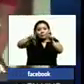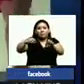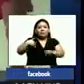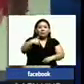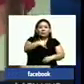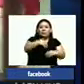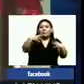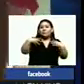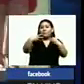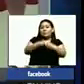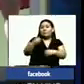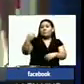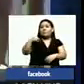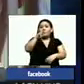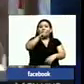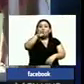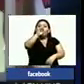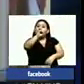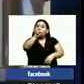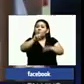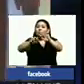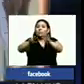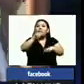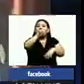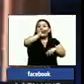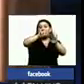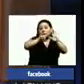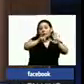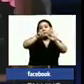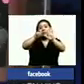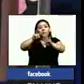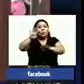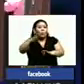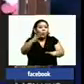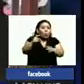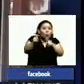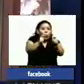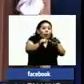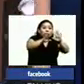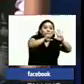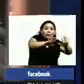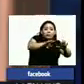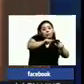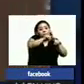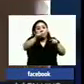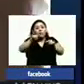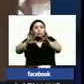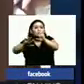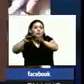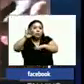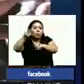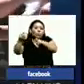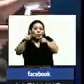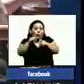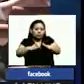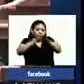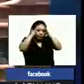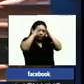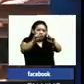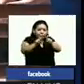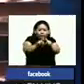Salud, en el 2018, al menos 664 niñas entre los 10 y 14 años de edad recibieron atención